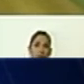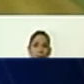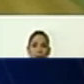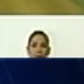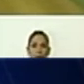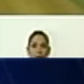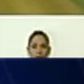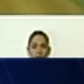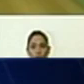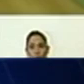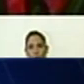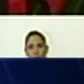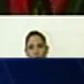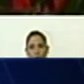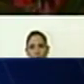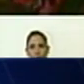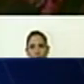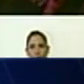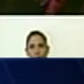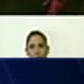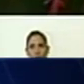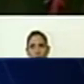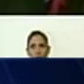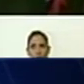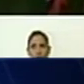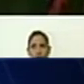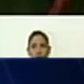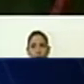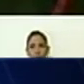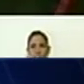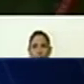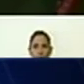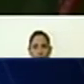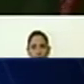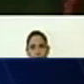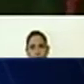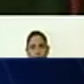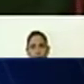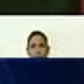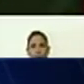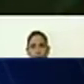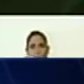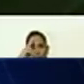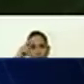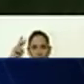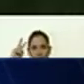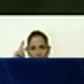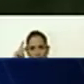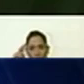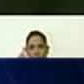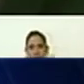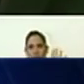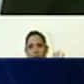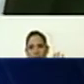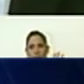Viceministros, 4. Directores generales y directores de las cancillerías,